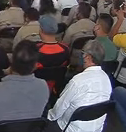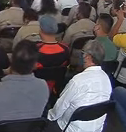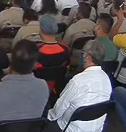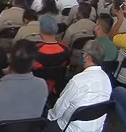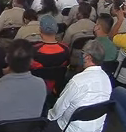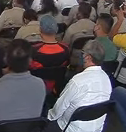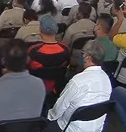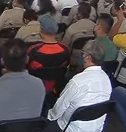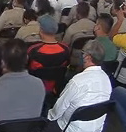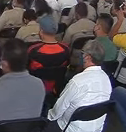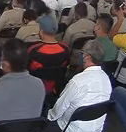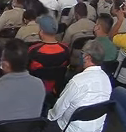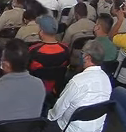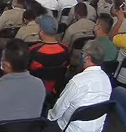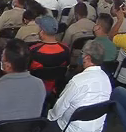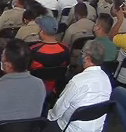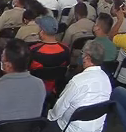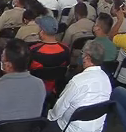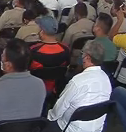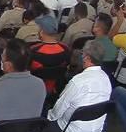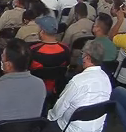que está